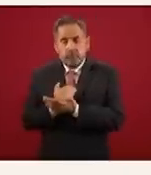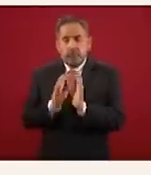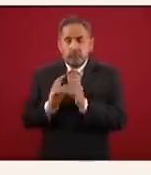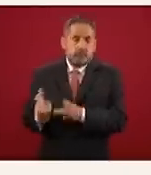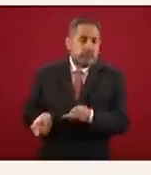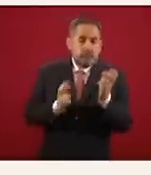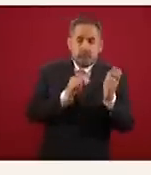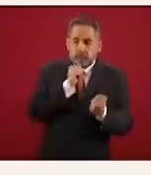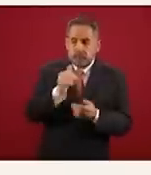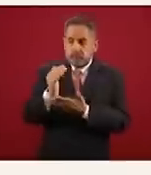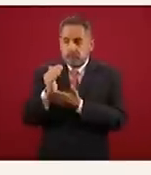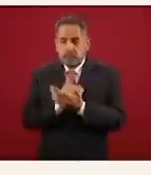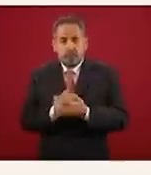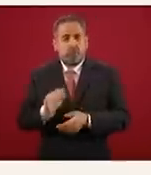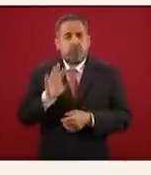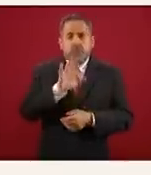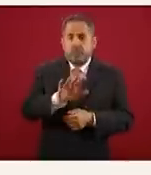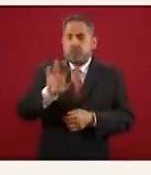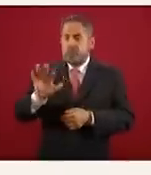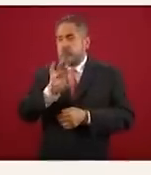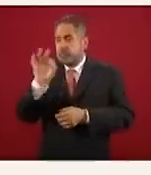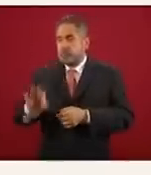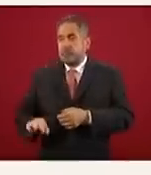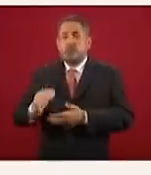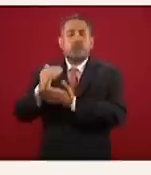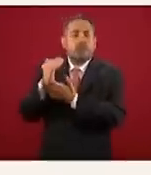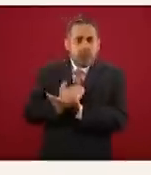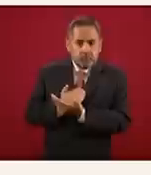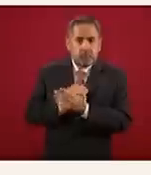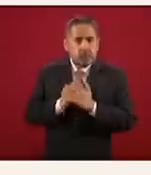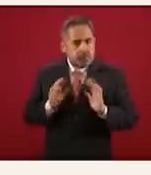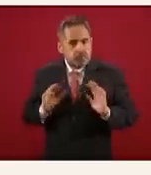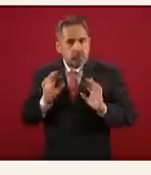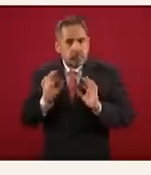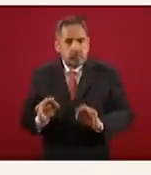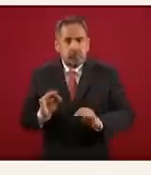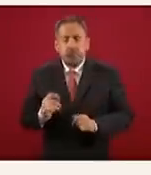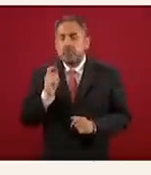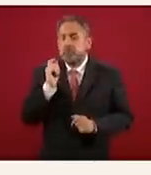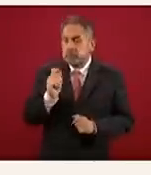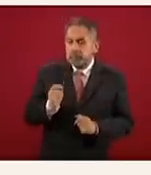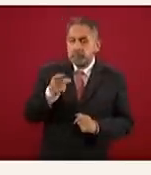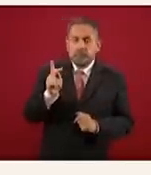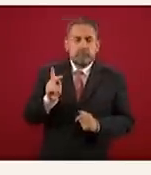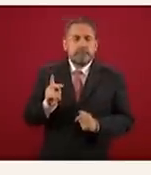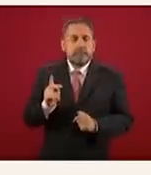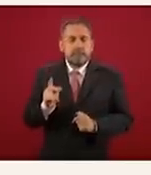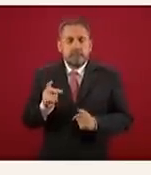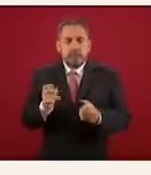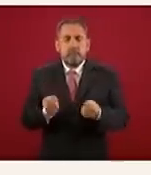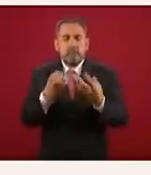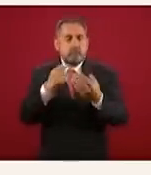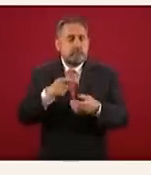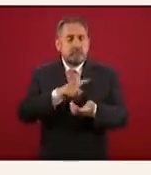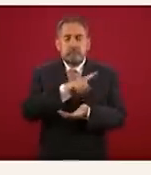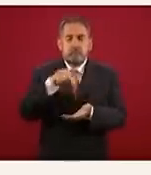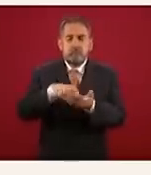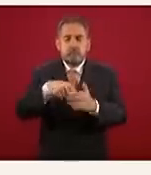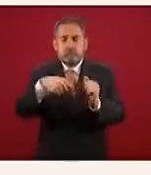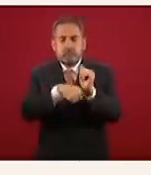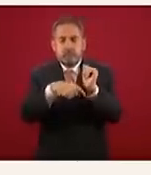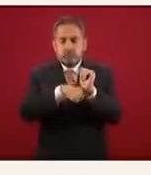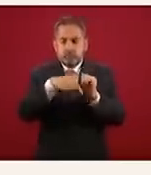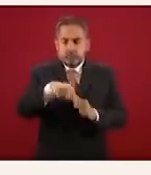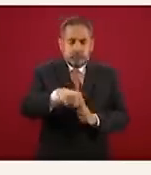orden de 55% en el robo de gas. Sin embargo, el número de tomas clandestinas